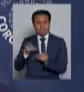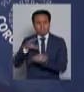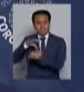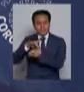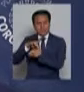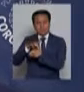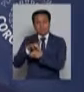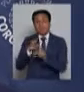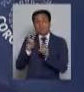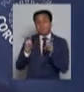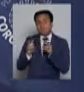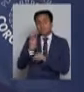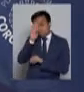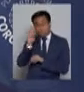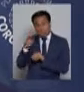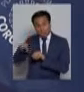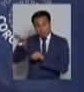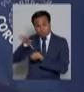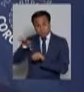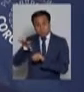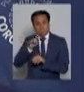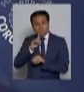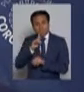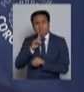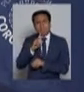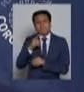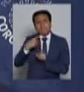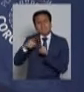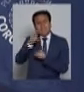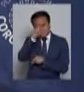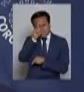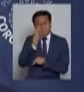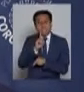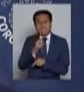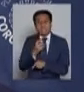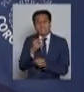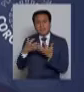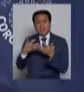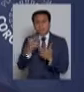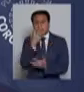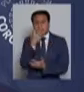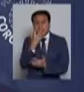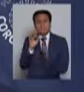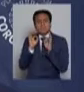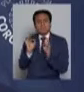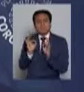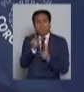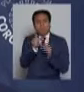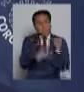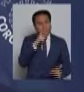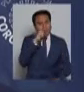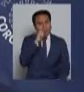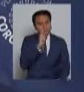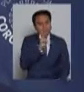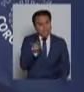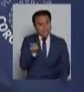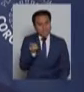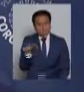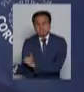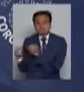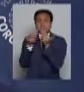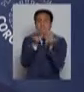Médicos Veterinarios ha puesto a disposición, ellos usan muchas clínicas, usan ventiladores diseñados para seres humanos en realidad, y los han